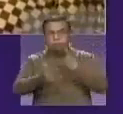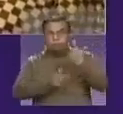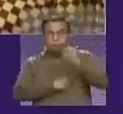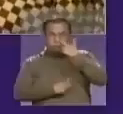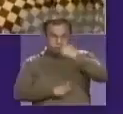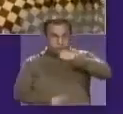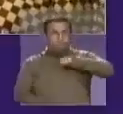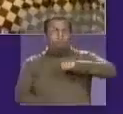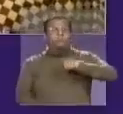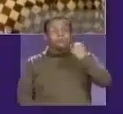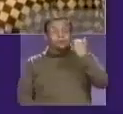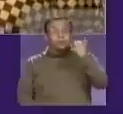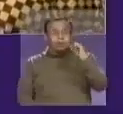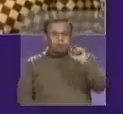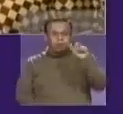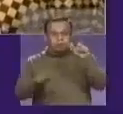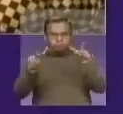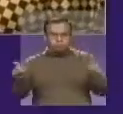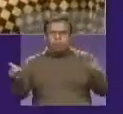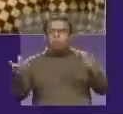derechos de las mujeres